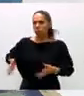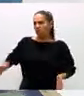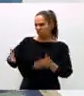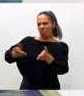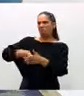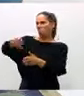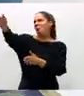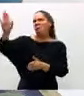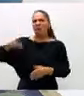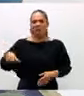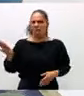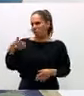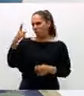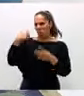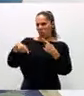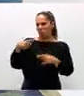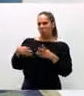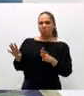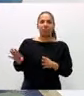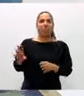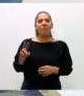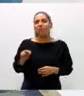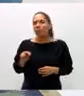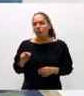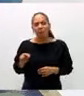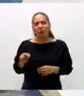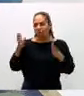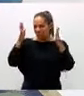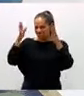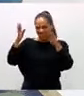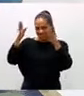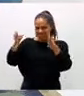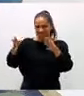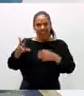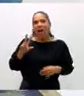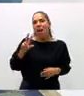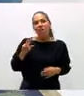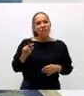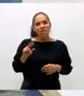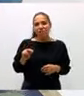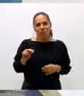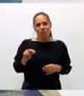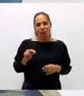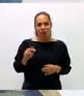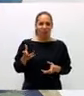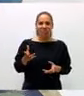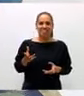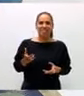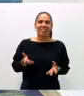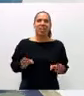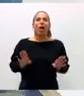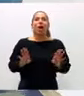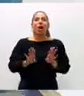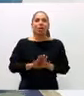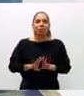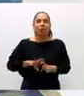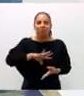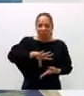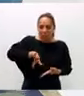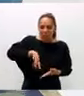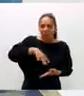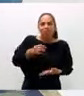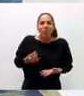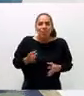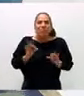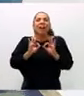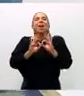la dirección castigados. Y no, y tampoco es, bueno, vamos a hacer una sesión de mediación y con esa sesión se resuelve. O